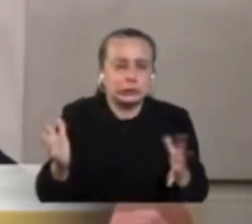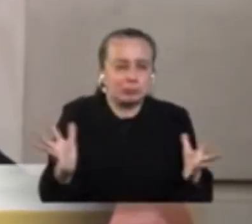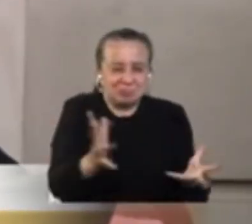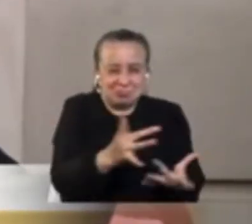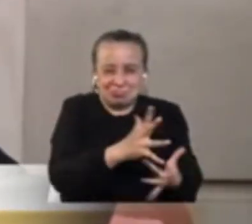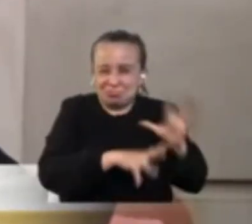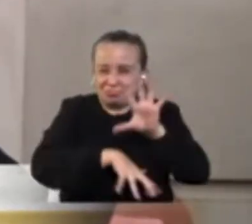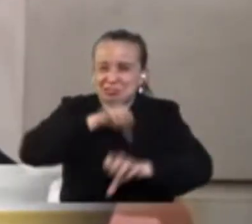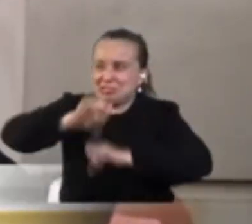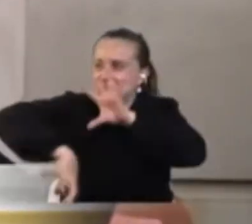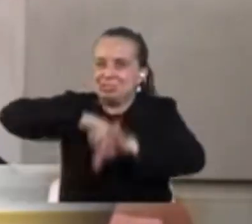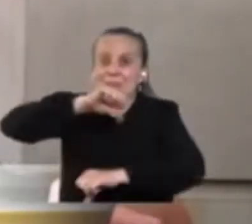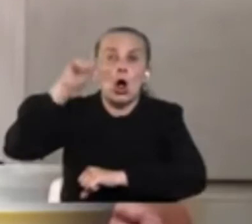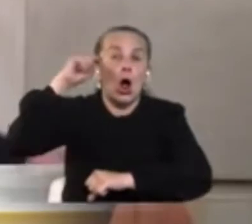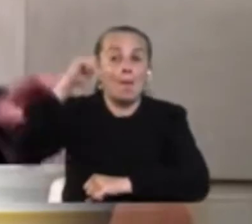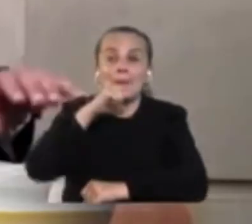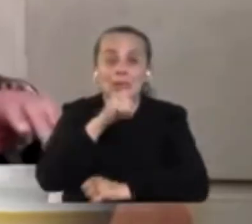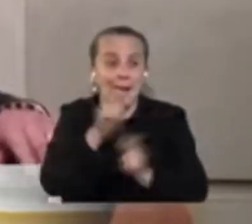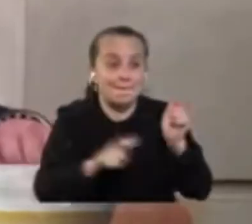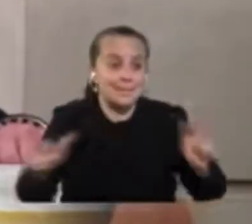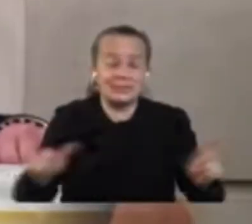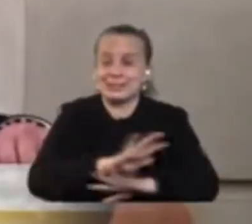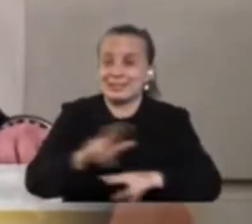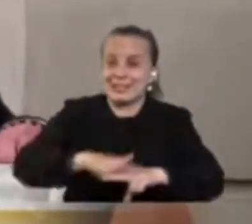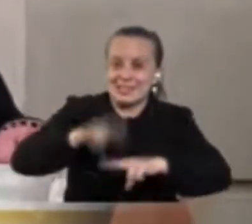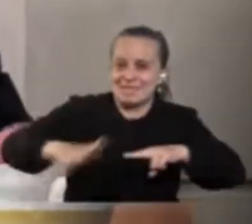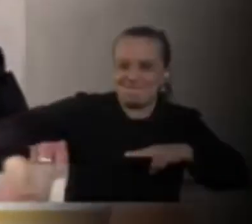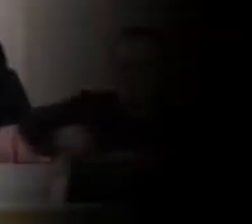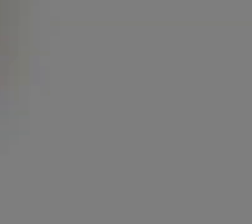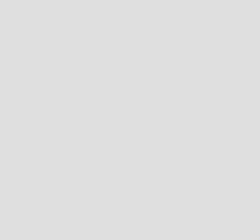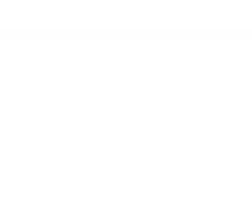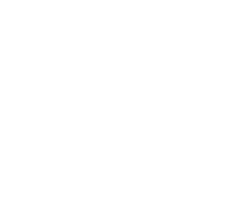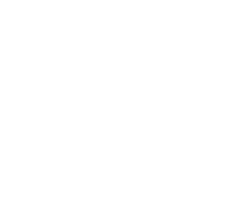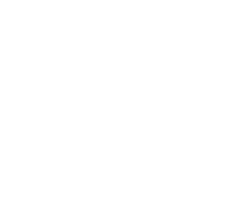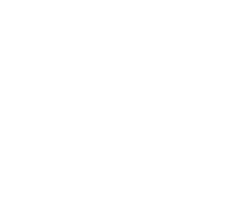Estado, la gente y la naturaleza. Gracias, señor presidente.